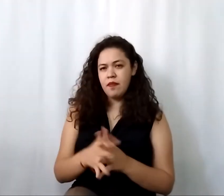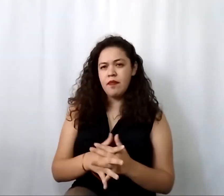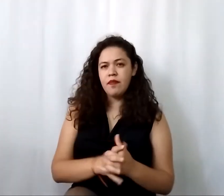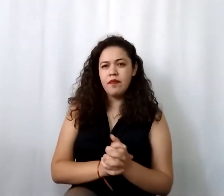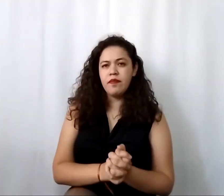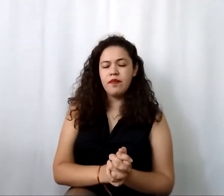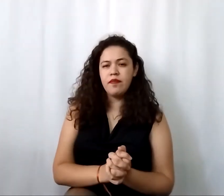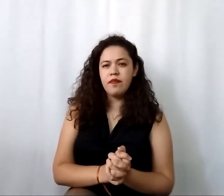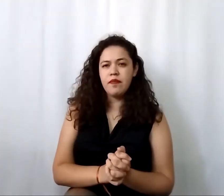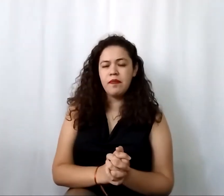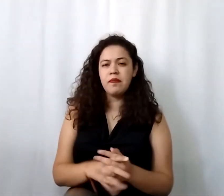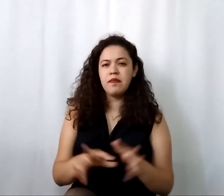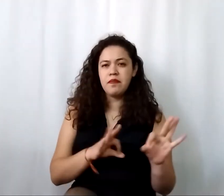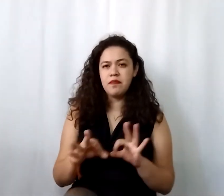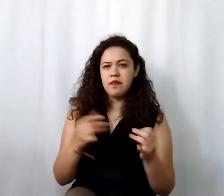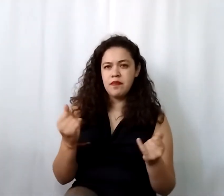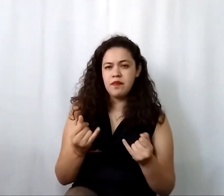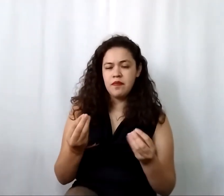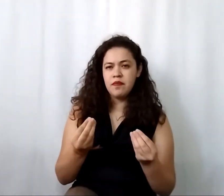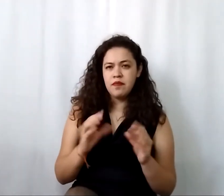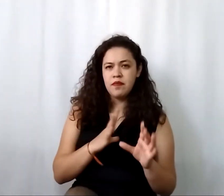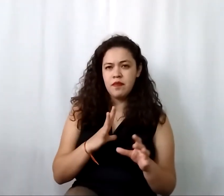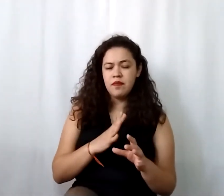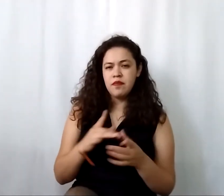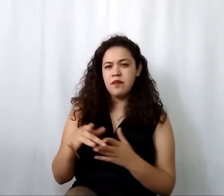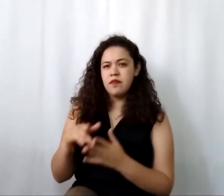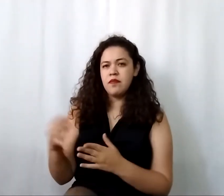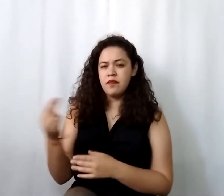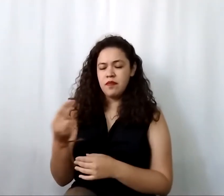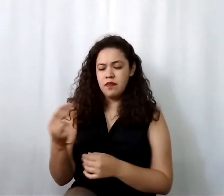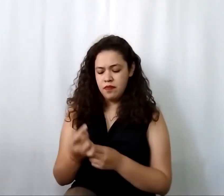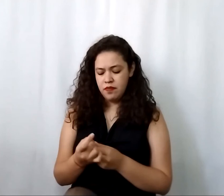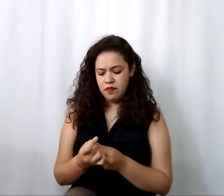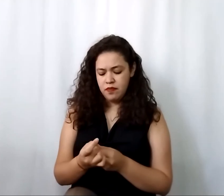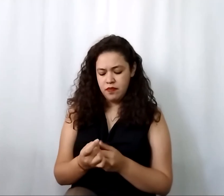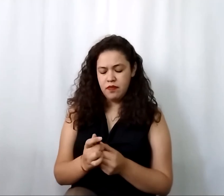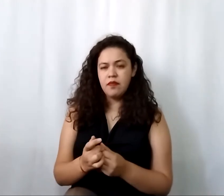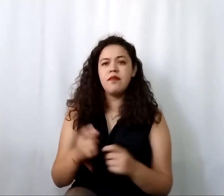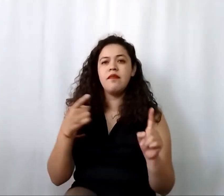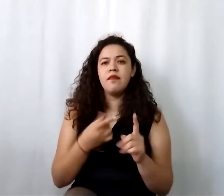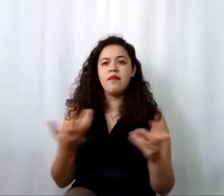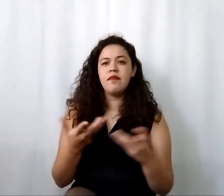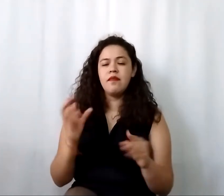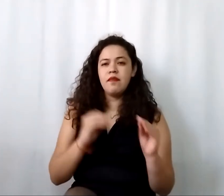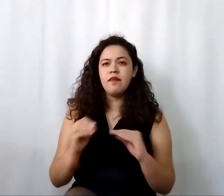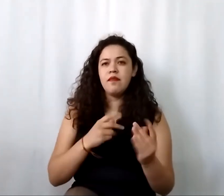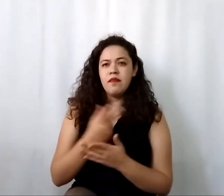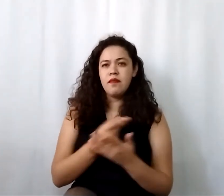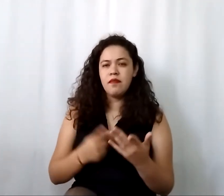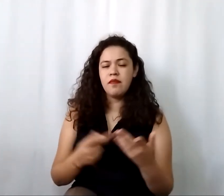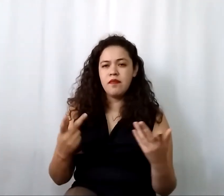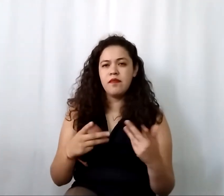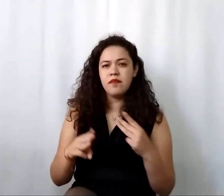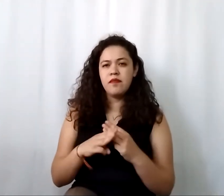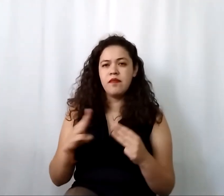carga de trabajo, entonces puedo brindar ese apoyo. Pero el objetivo es elaborar e impartir el programa de la materia de computación básica,